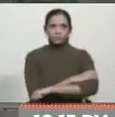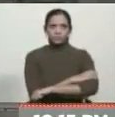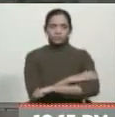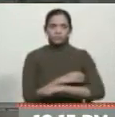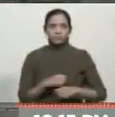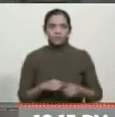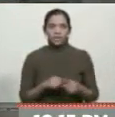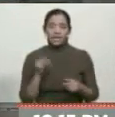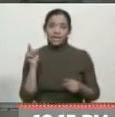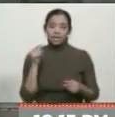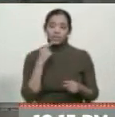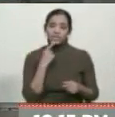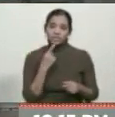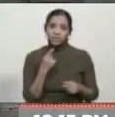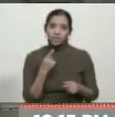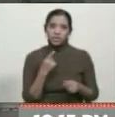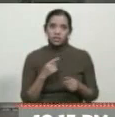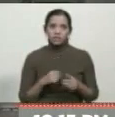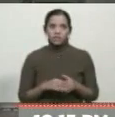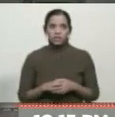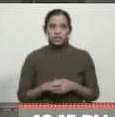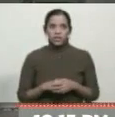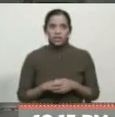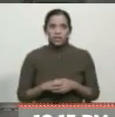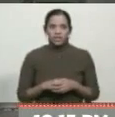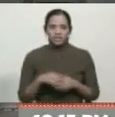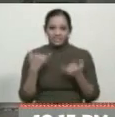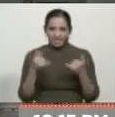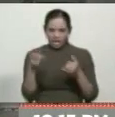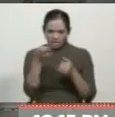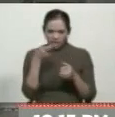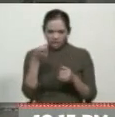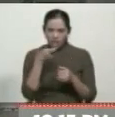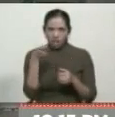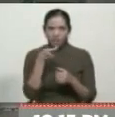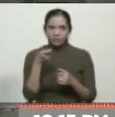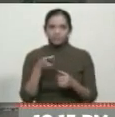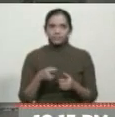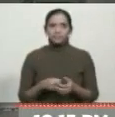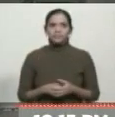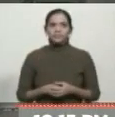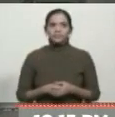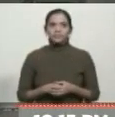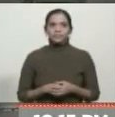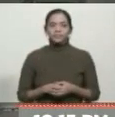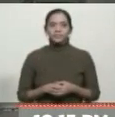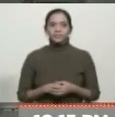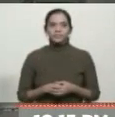Ellos decían, ya lo voy a buscar por acá.